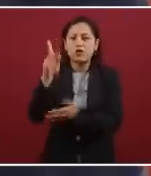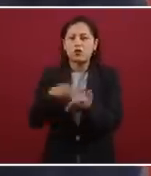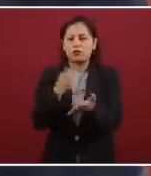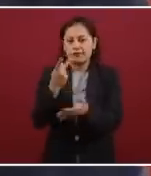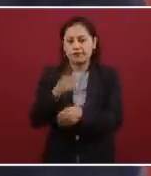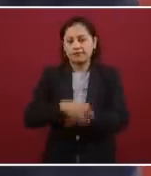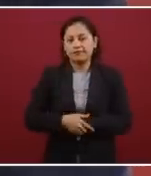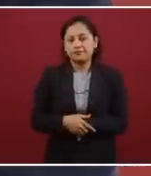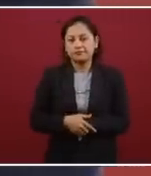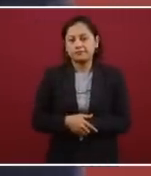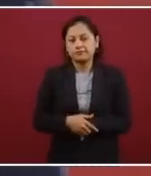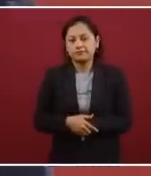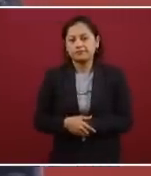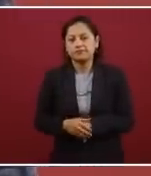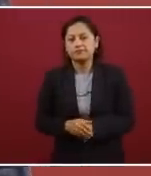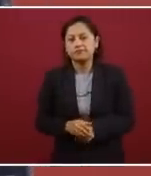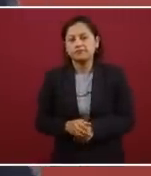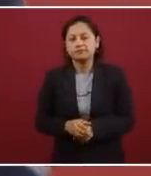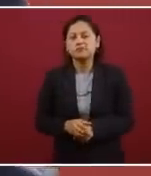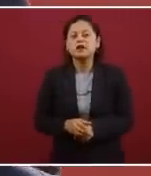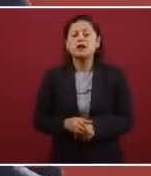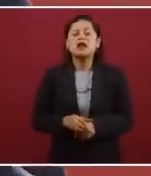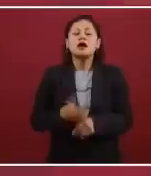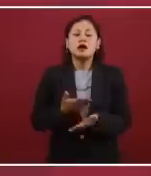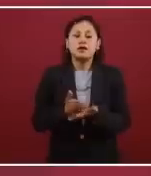estamos cuidando el agua,